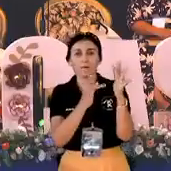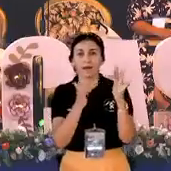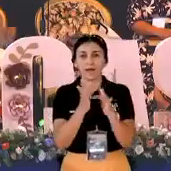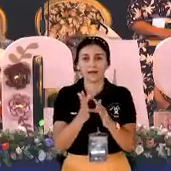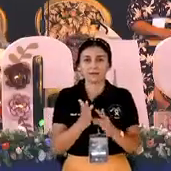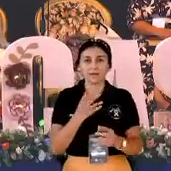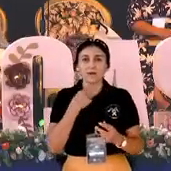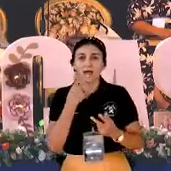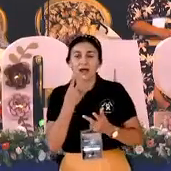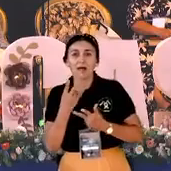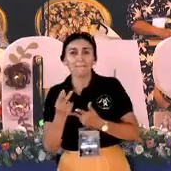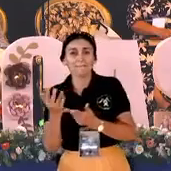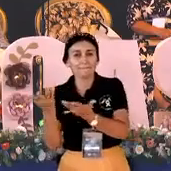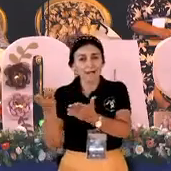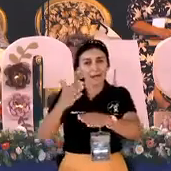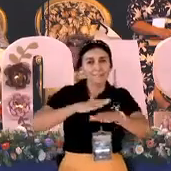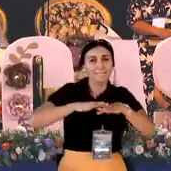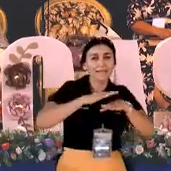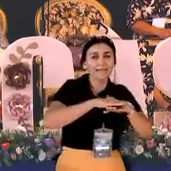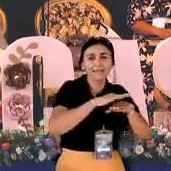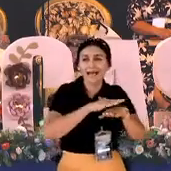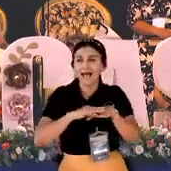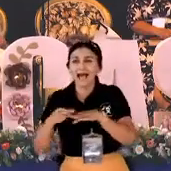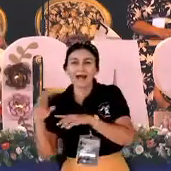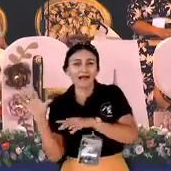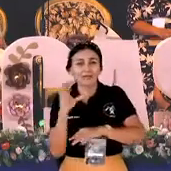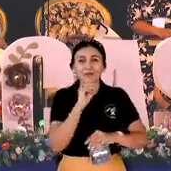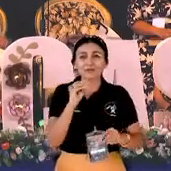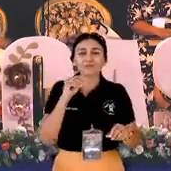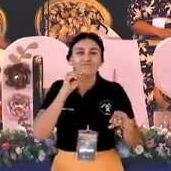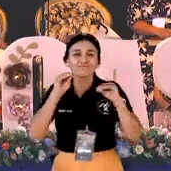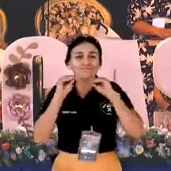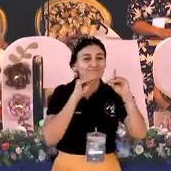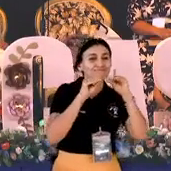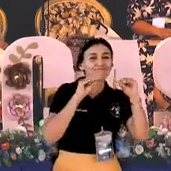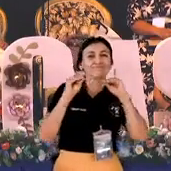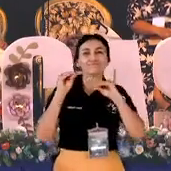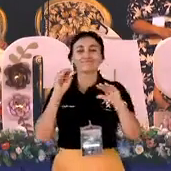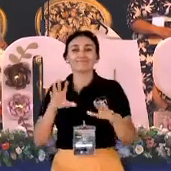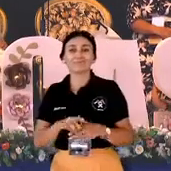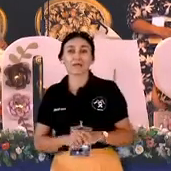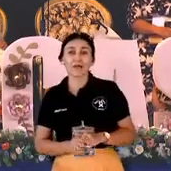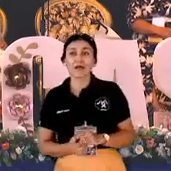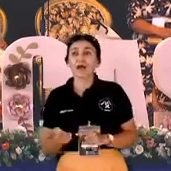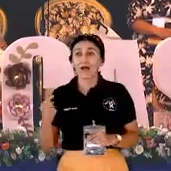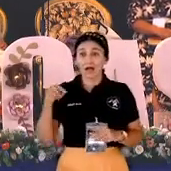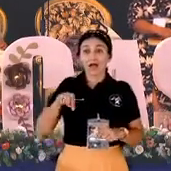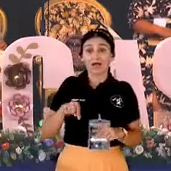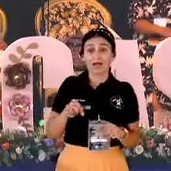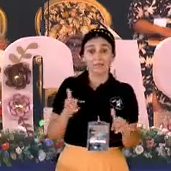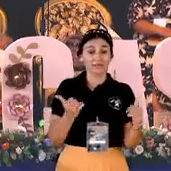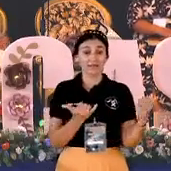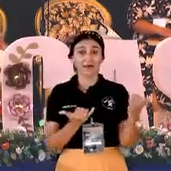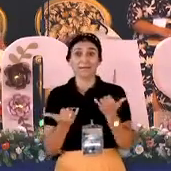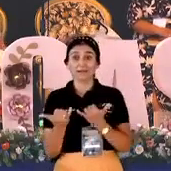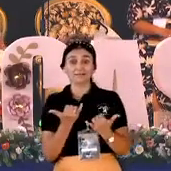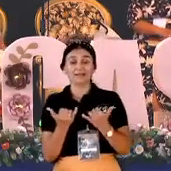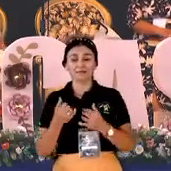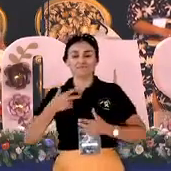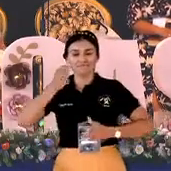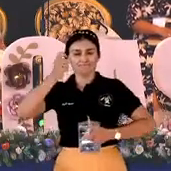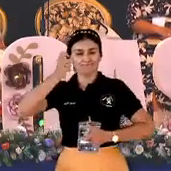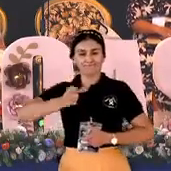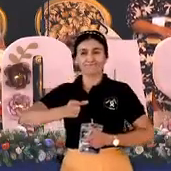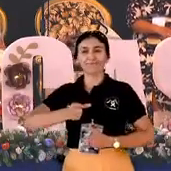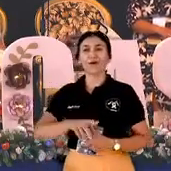Voy a invitar dos copleros a cantar contrapuntiego acompañado del cuerdero. Aquí me tienen presente como todo un caballero,